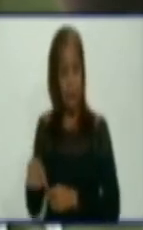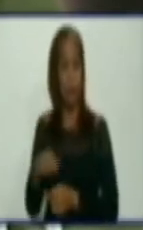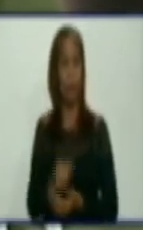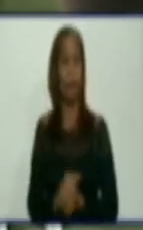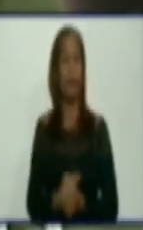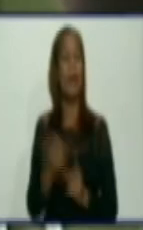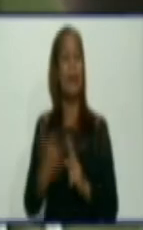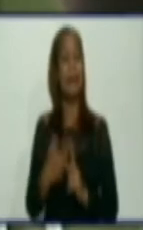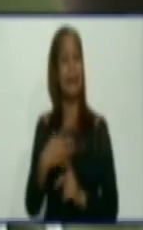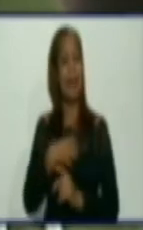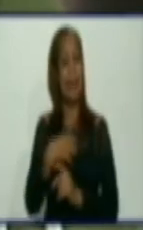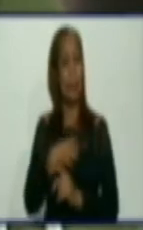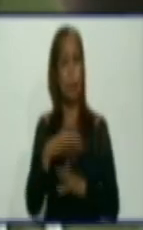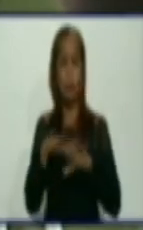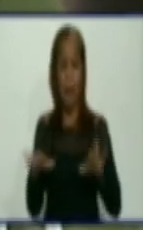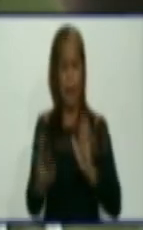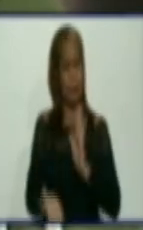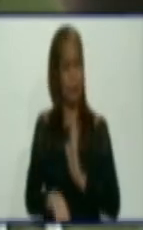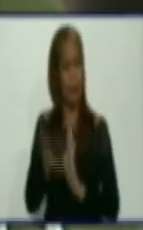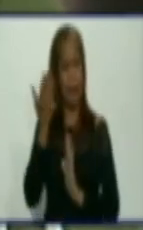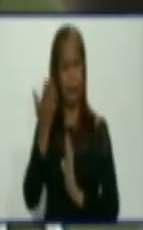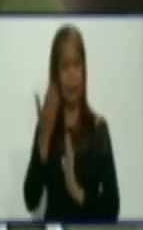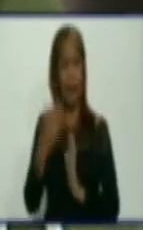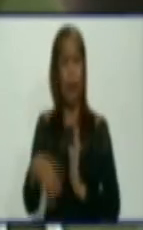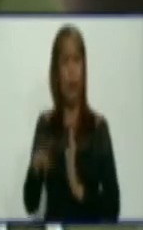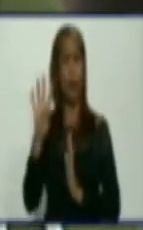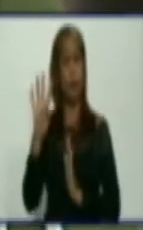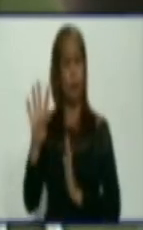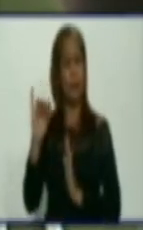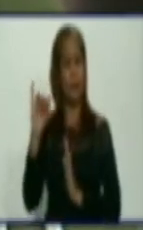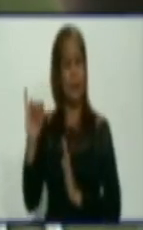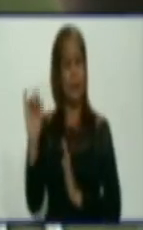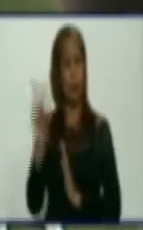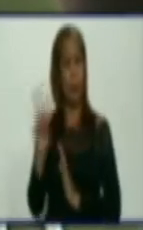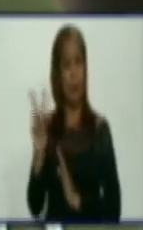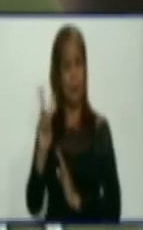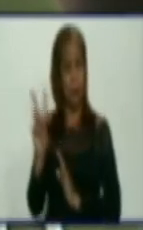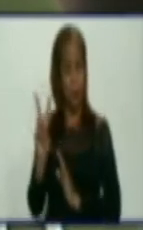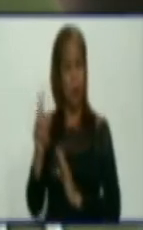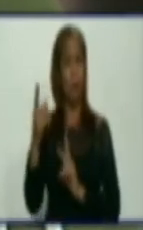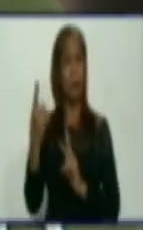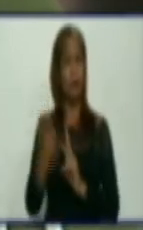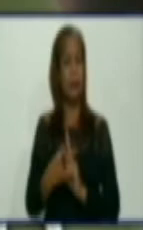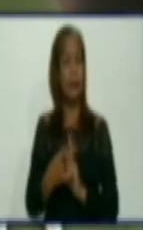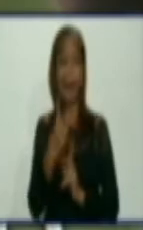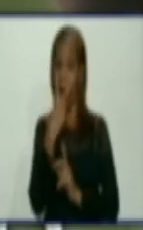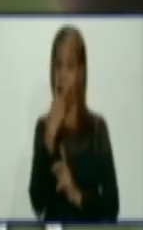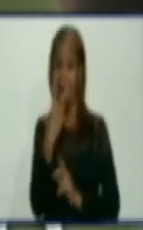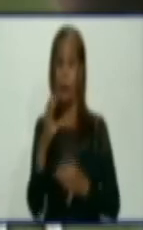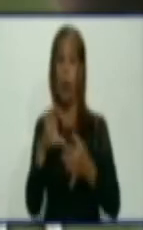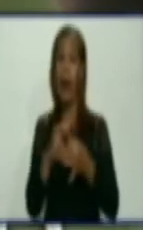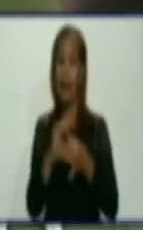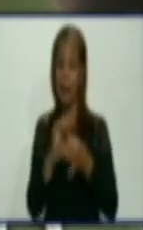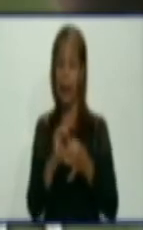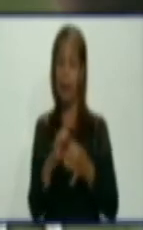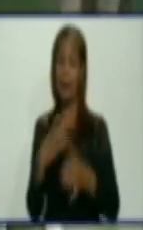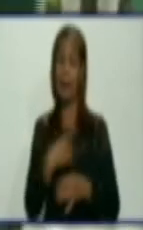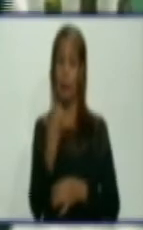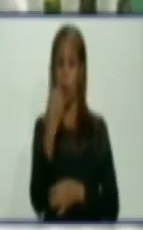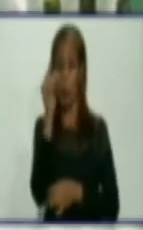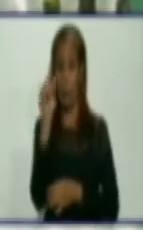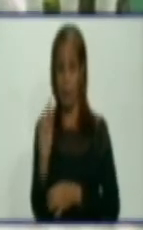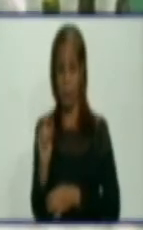Tenemos recuperados 4.322 casos y en atención al grave tenemos un caso en el